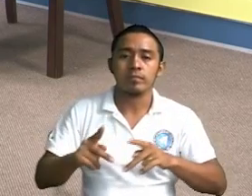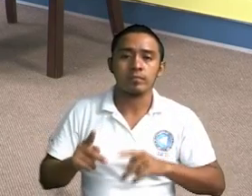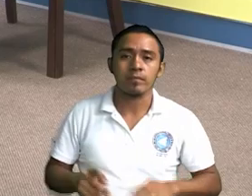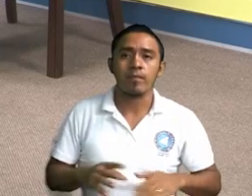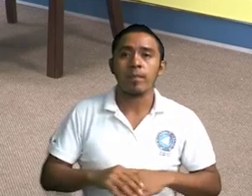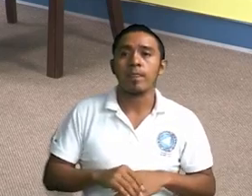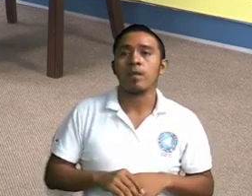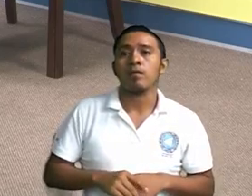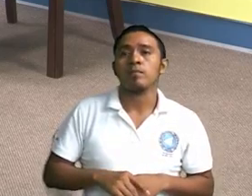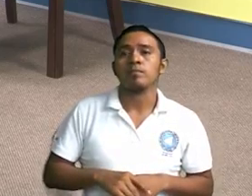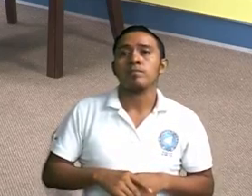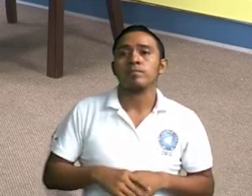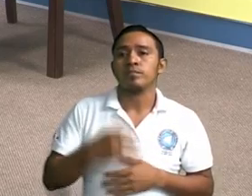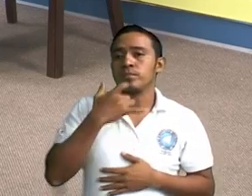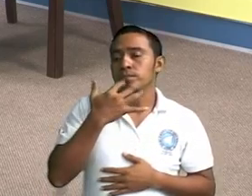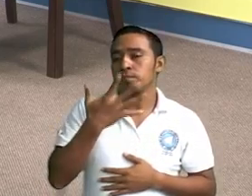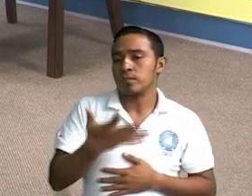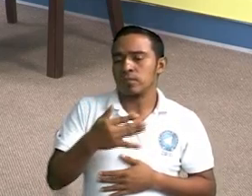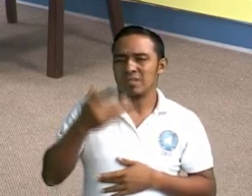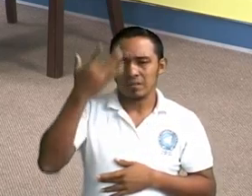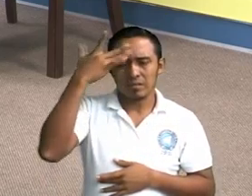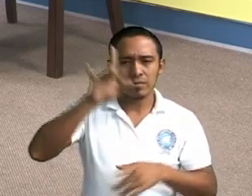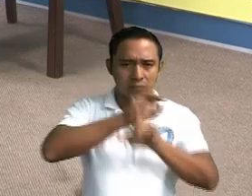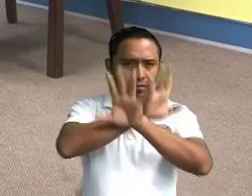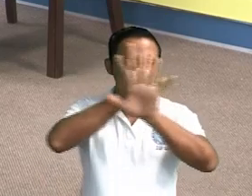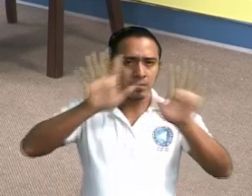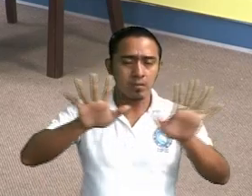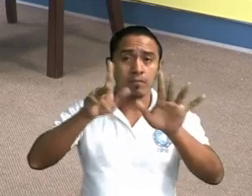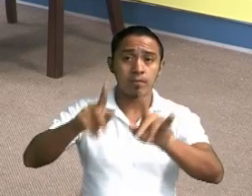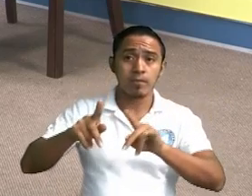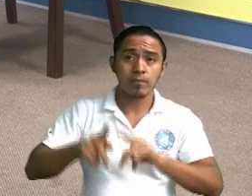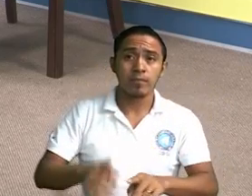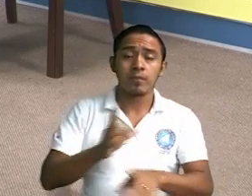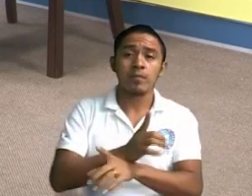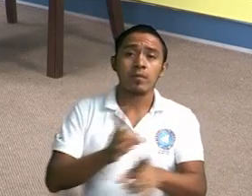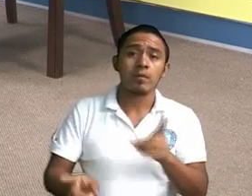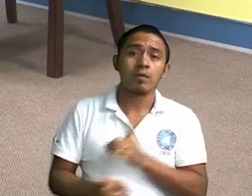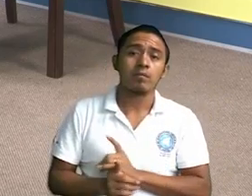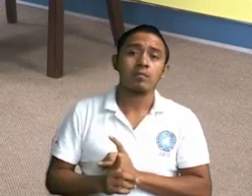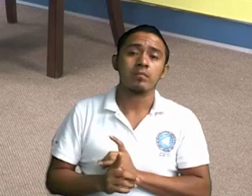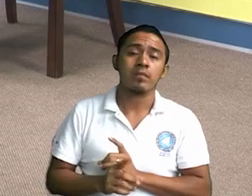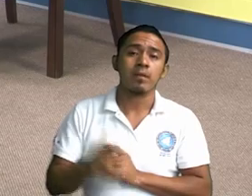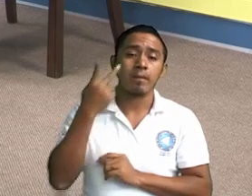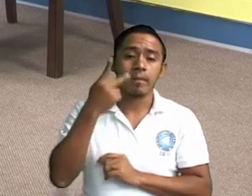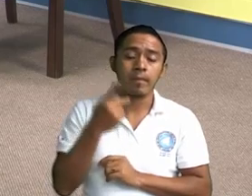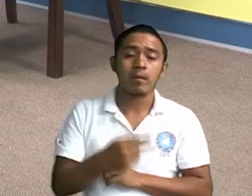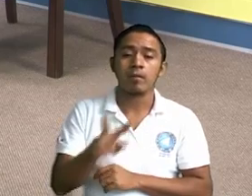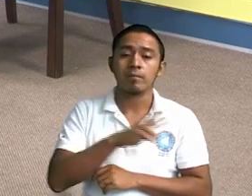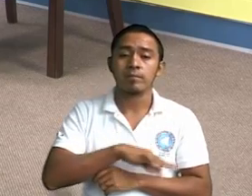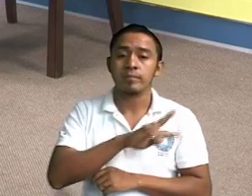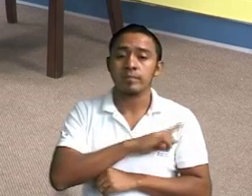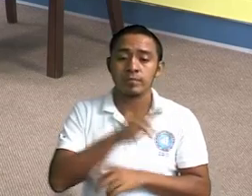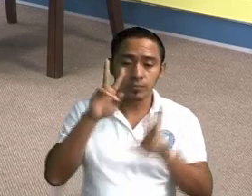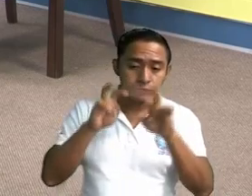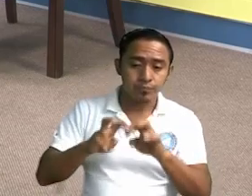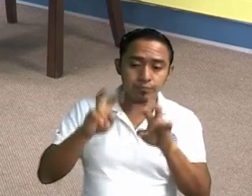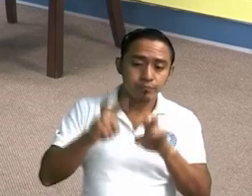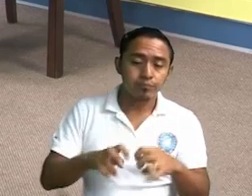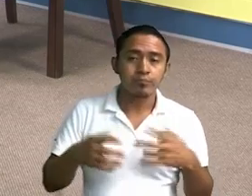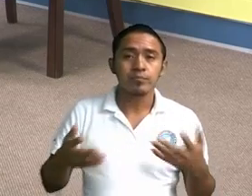porque estamos claro que el individuo se debe de ver y valorar de una forma